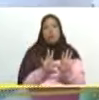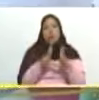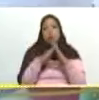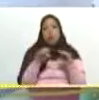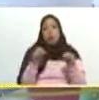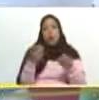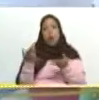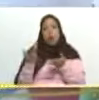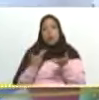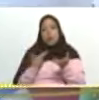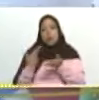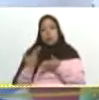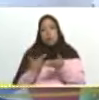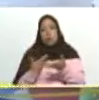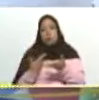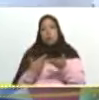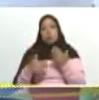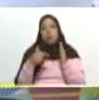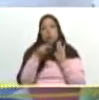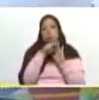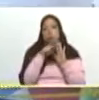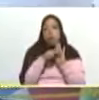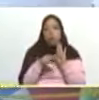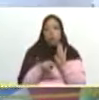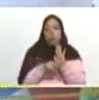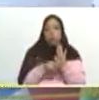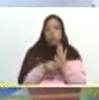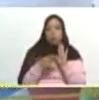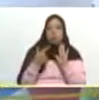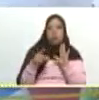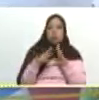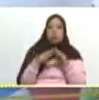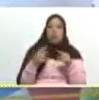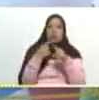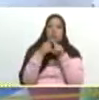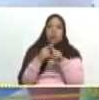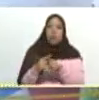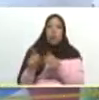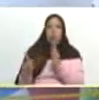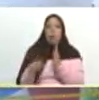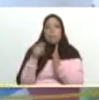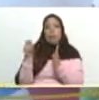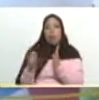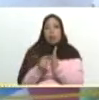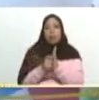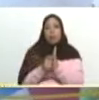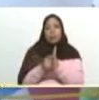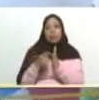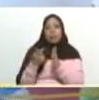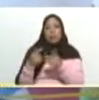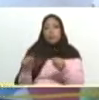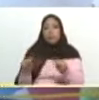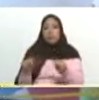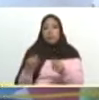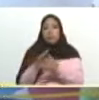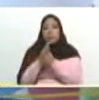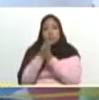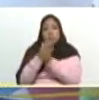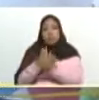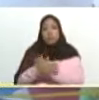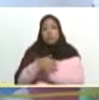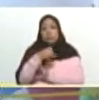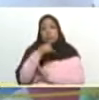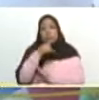las sanciones, de manera permanente, total y completa, sin extorsión, sin